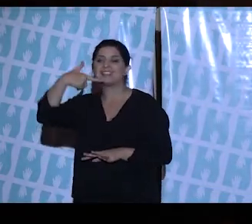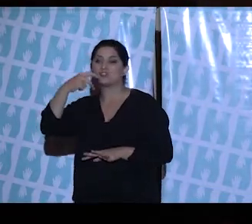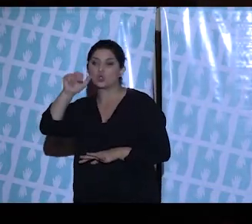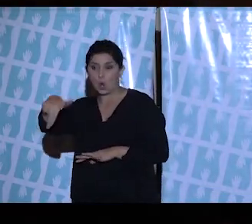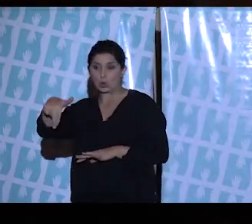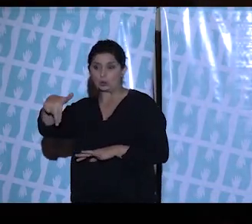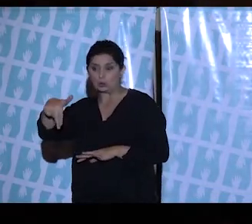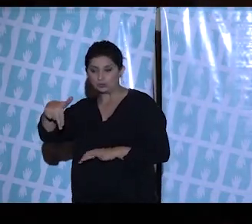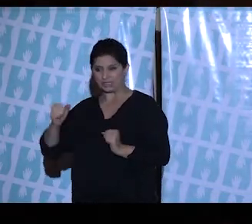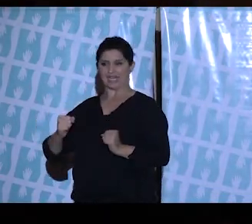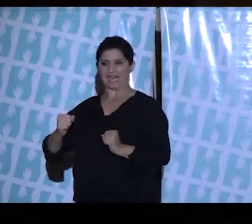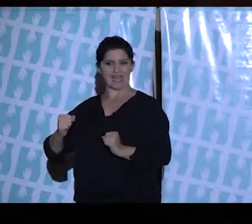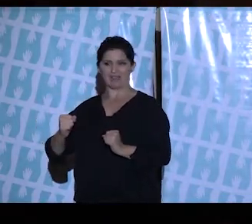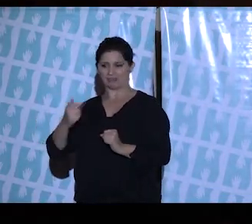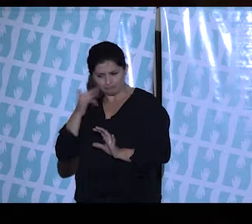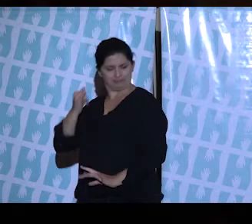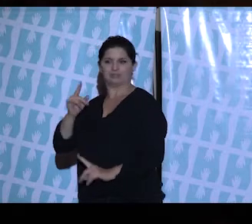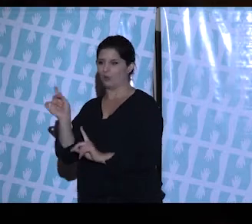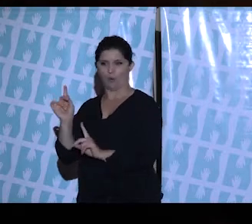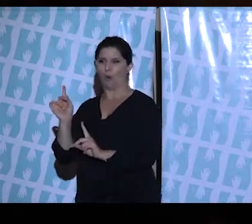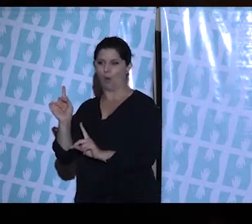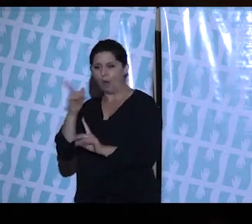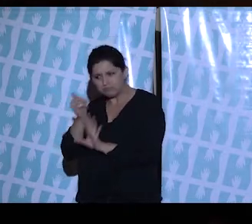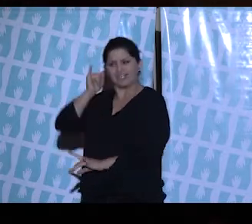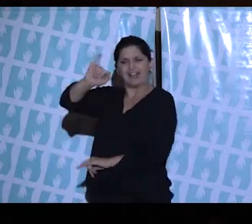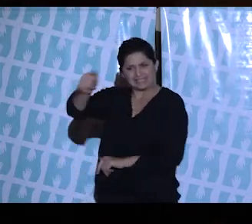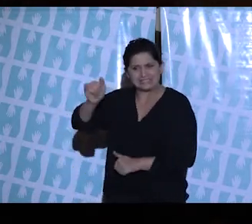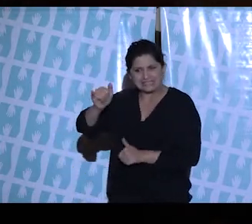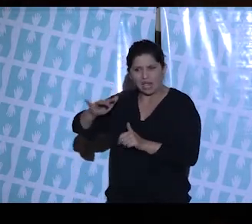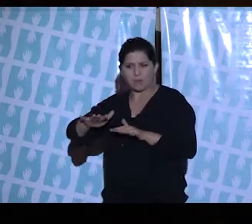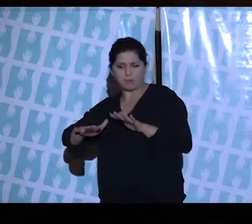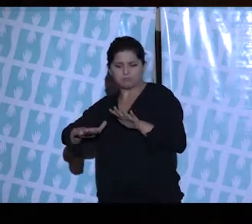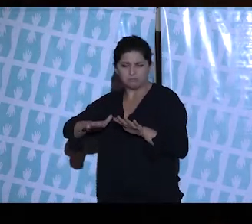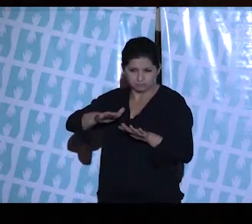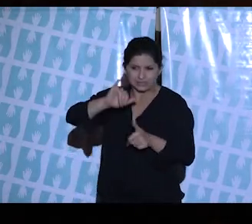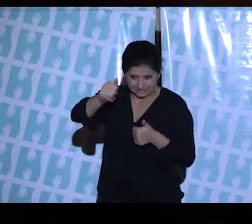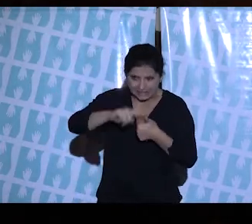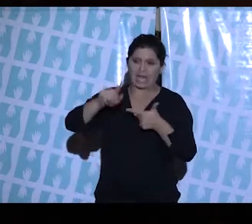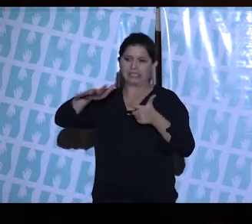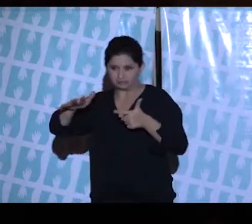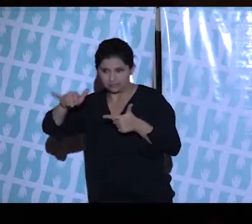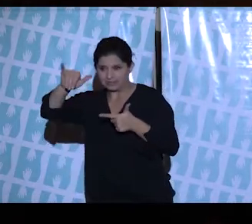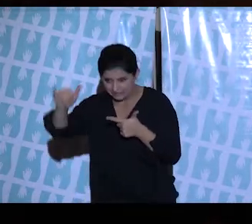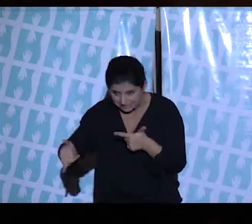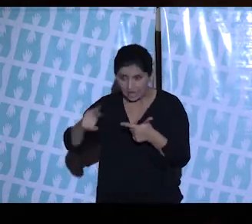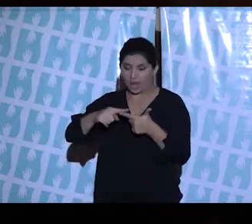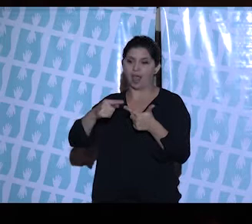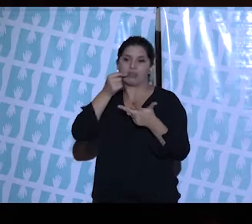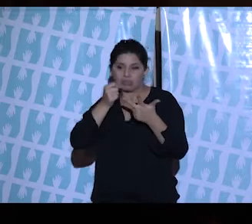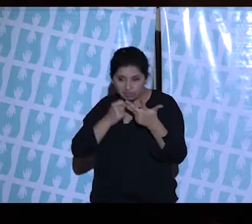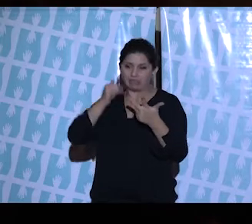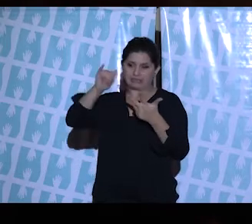pacientes parkinsonianos, había detectado la lentitud y el temblor, las alteraciones posturales, la saliva,